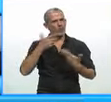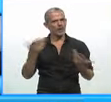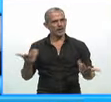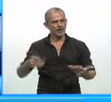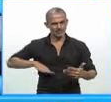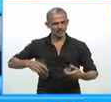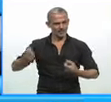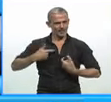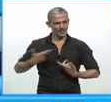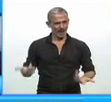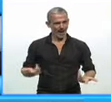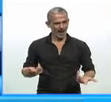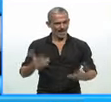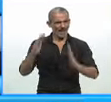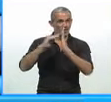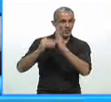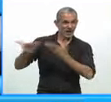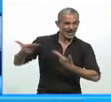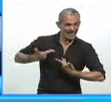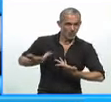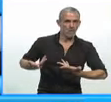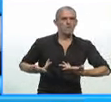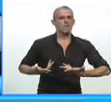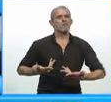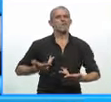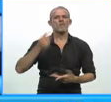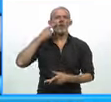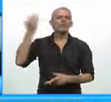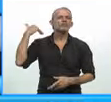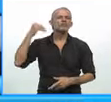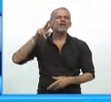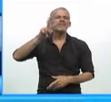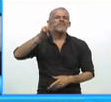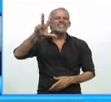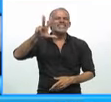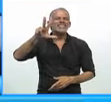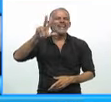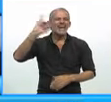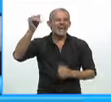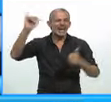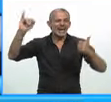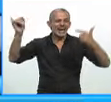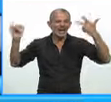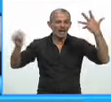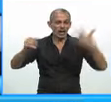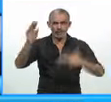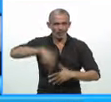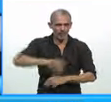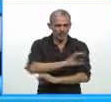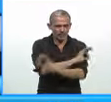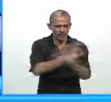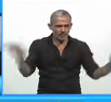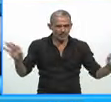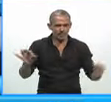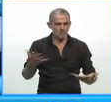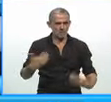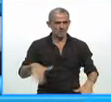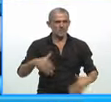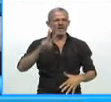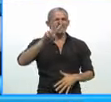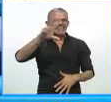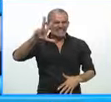motivante. Ahí. Sí, sí. Entrenar. El tipo hace 23 campeonatos que no pierde. De los últimos juegos ganó todos